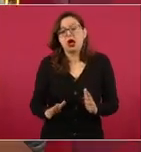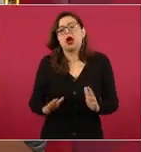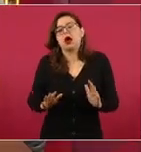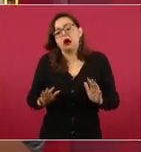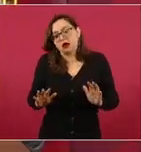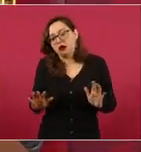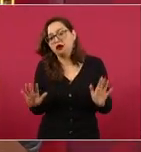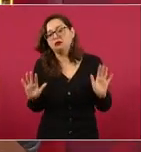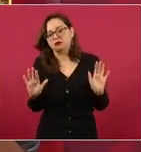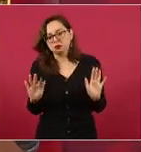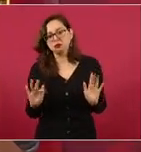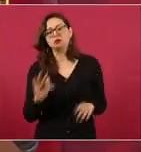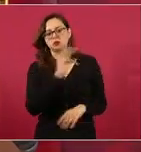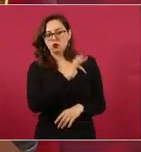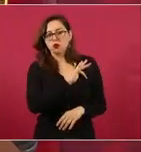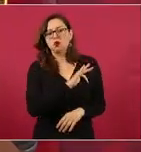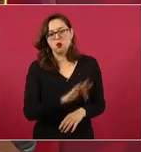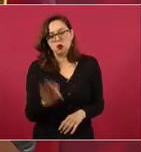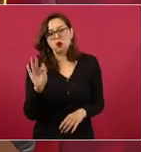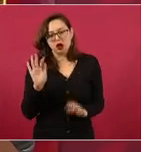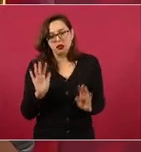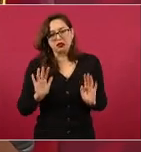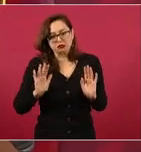Pero no.